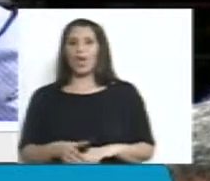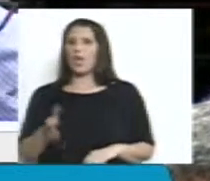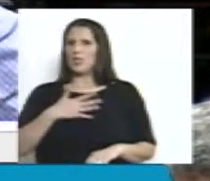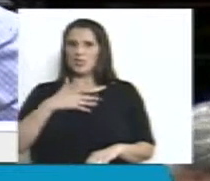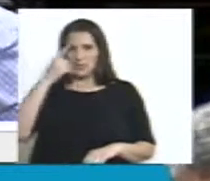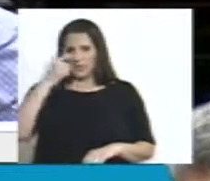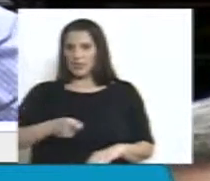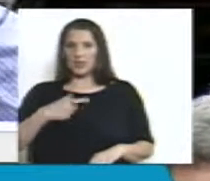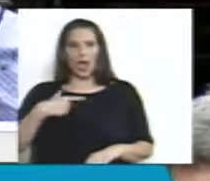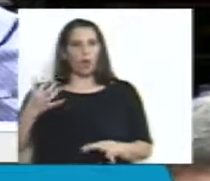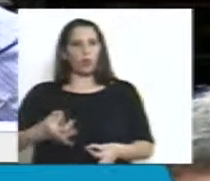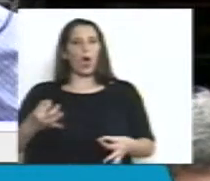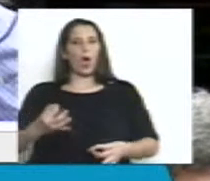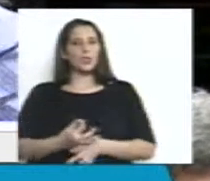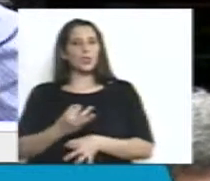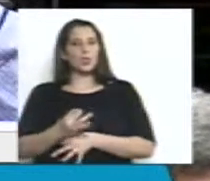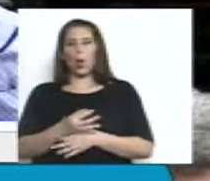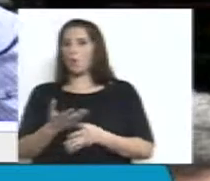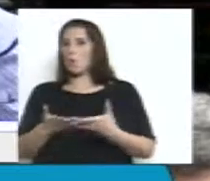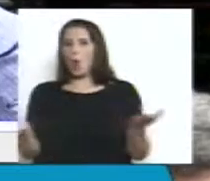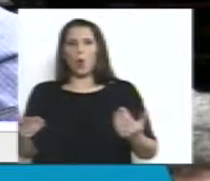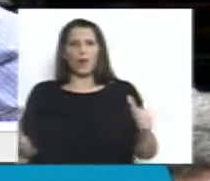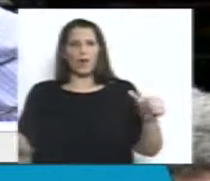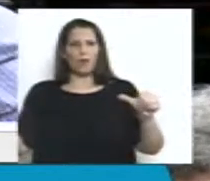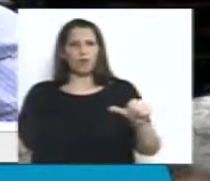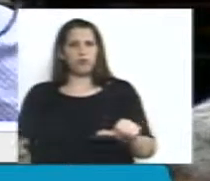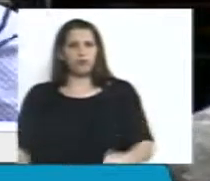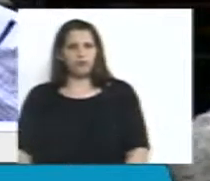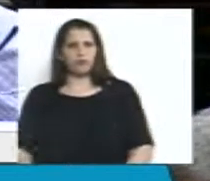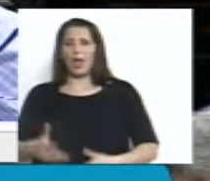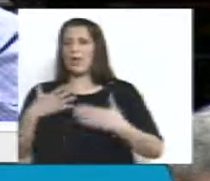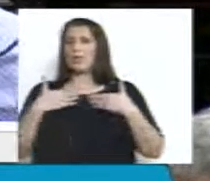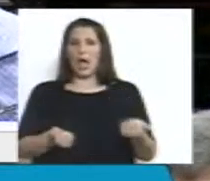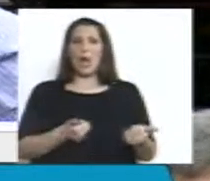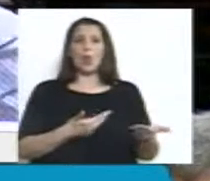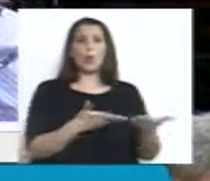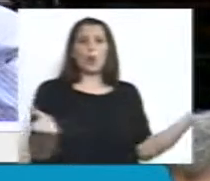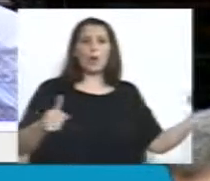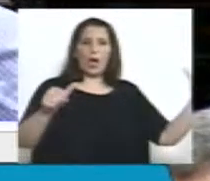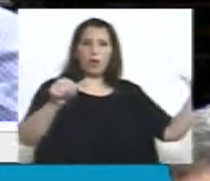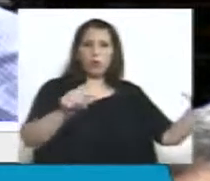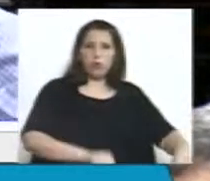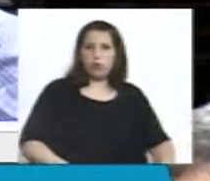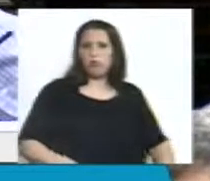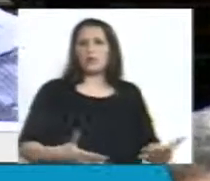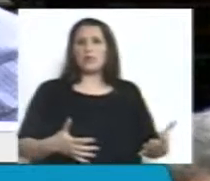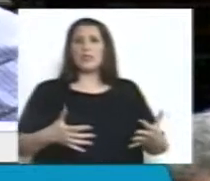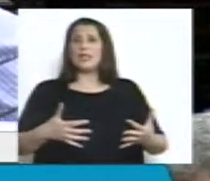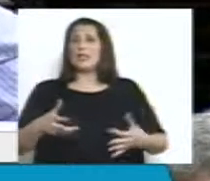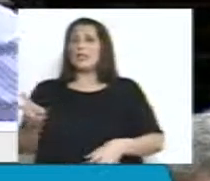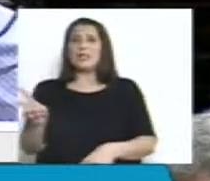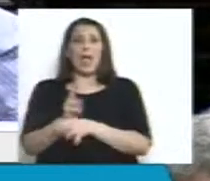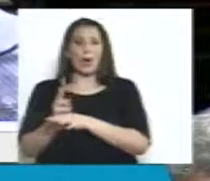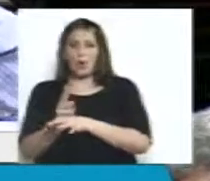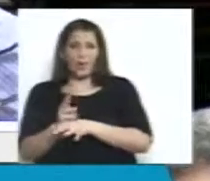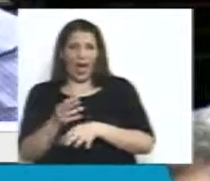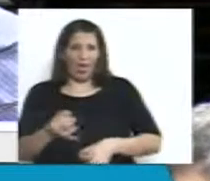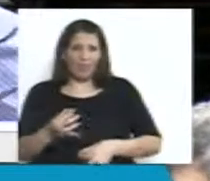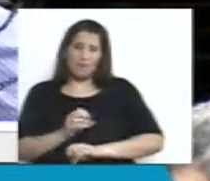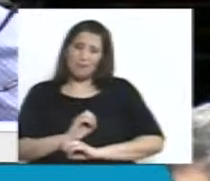de la educación pública de la Argentina sigue cayendo, la salud pública cae y la seguridad es cada vez peor. Y en